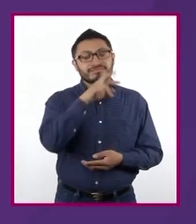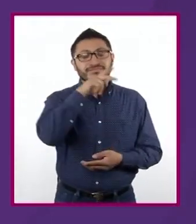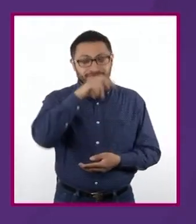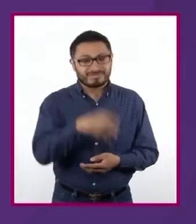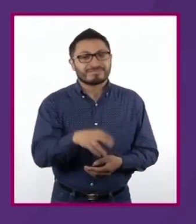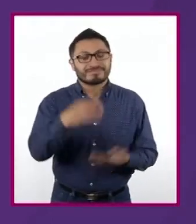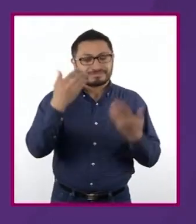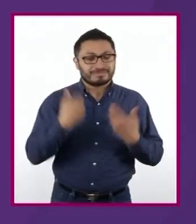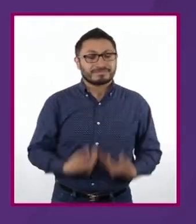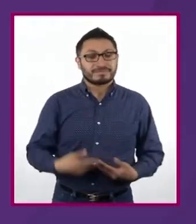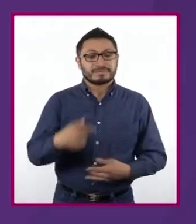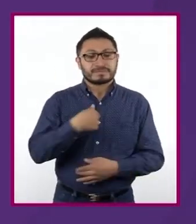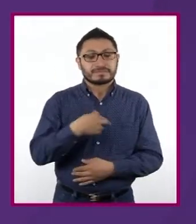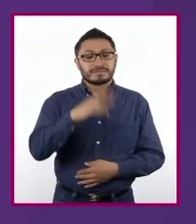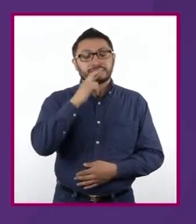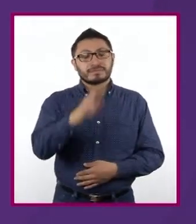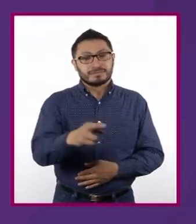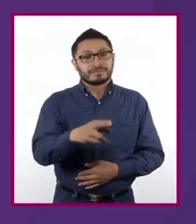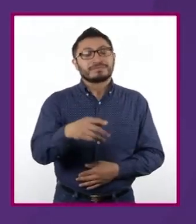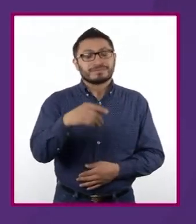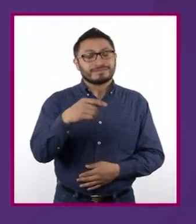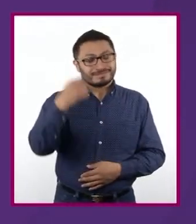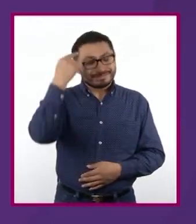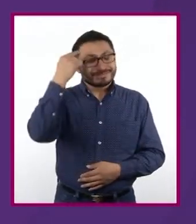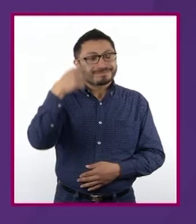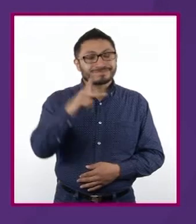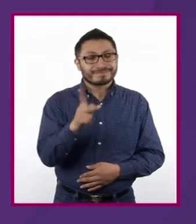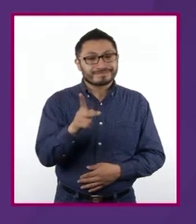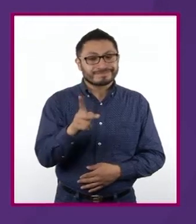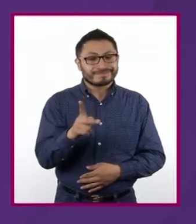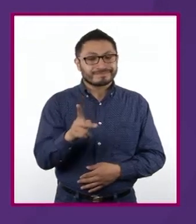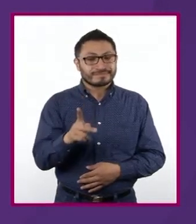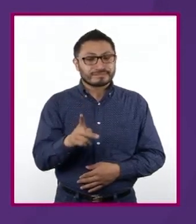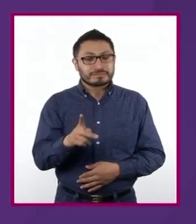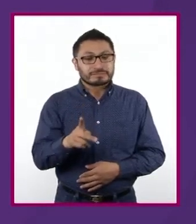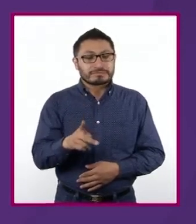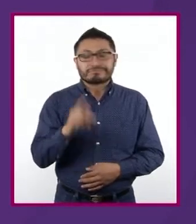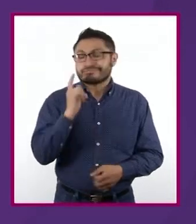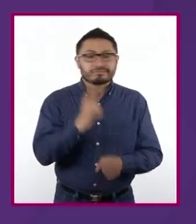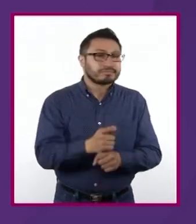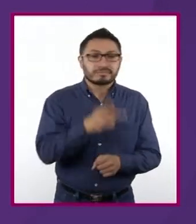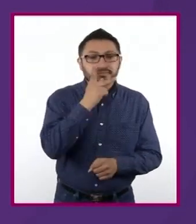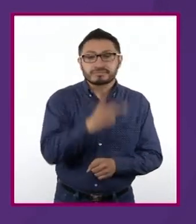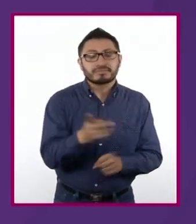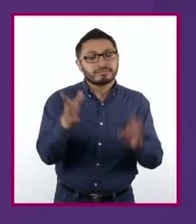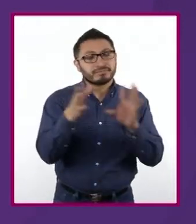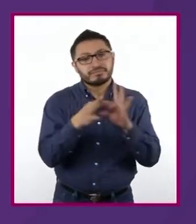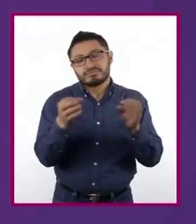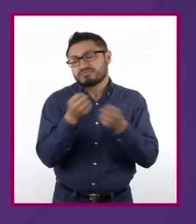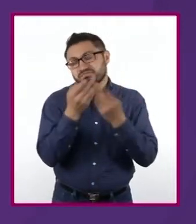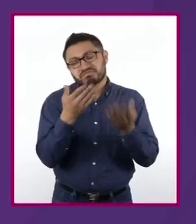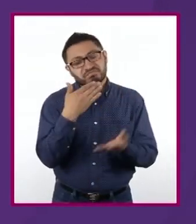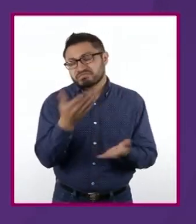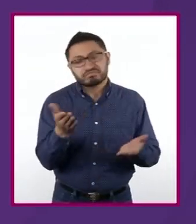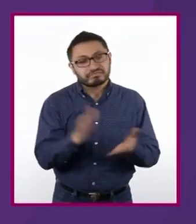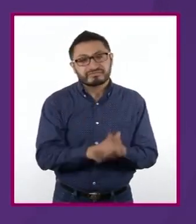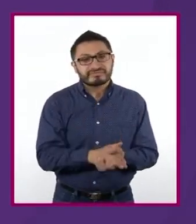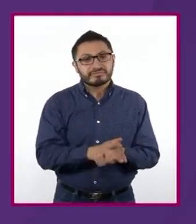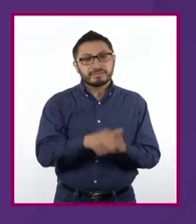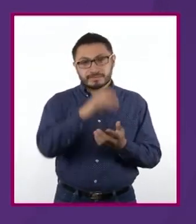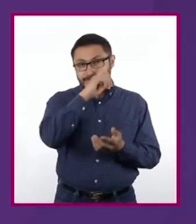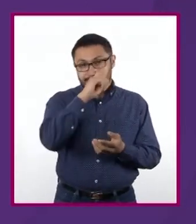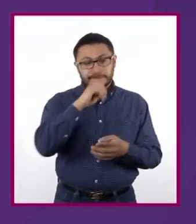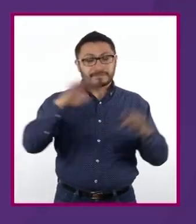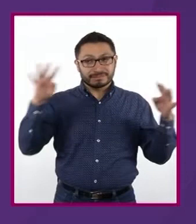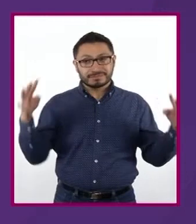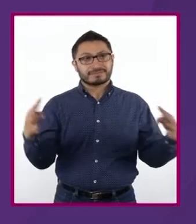por mí. Tenía la respuesta aquí, pero no hallé las palabras adecuadas para expresarlo. Como todos se